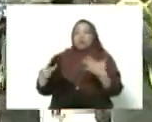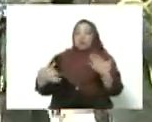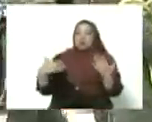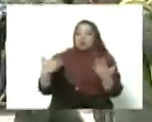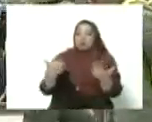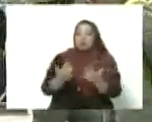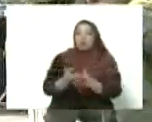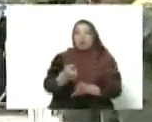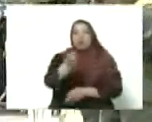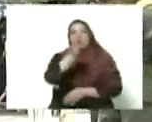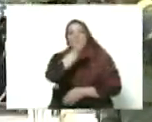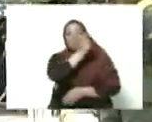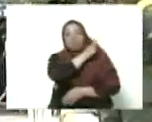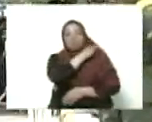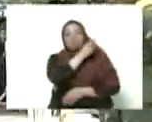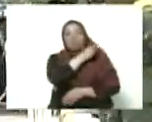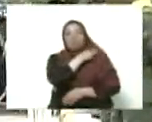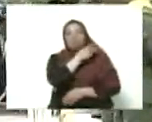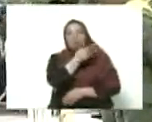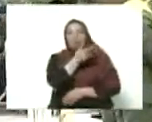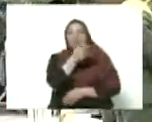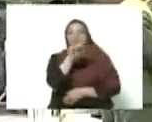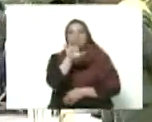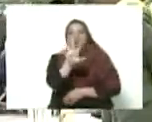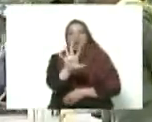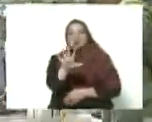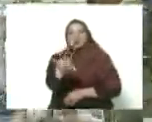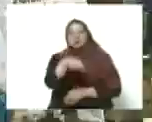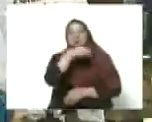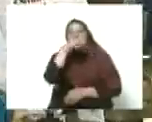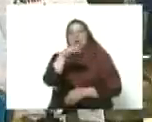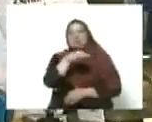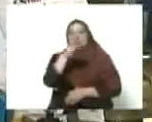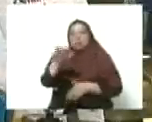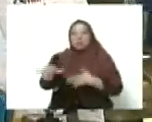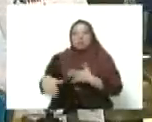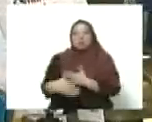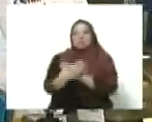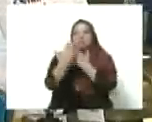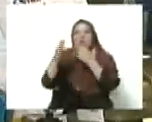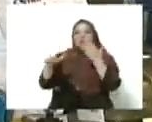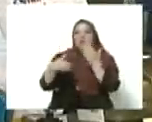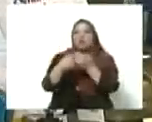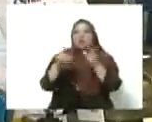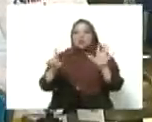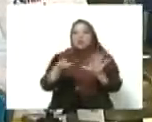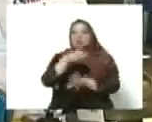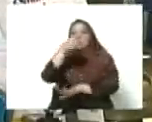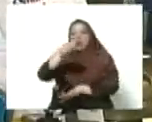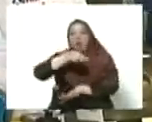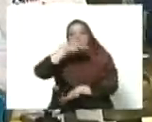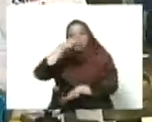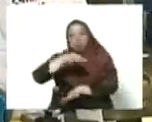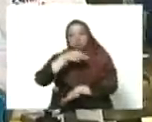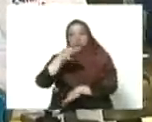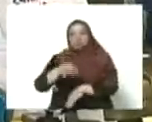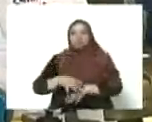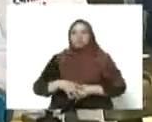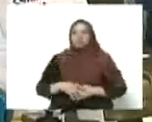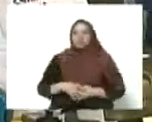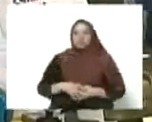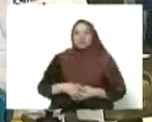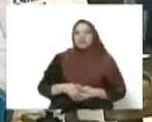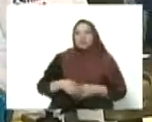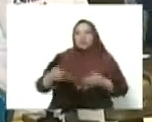las autoridades desde las 5 de la mañana hasta las 6 de la tarde, y el paso de